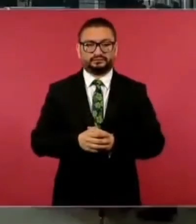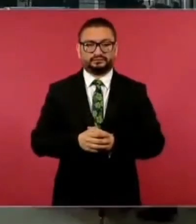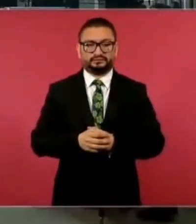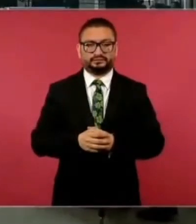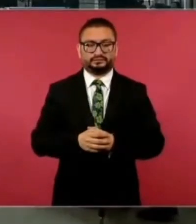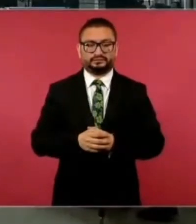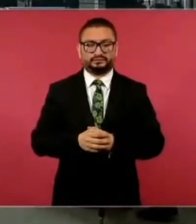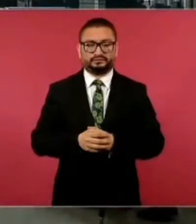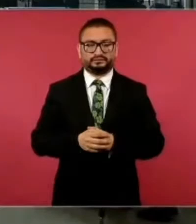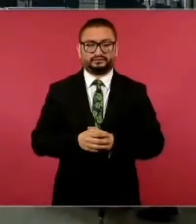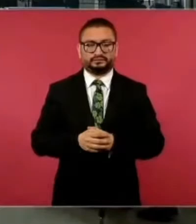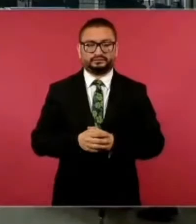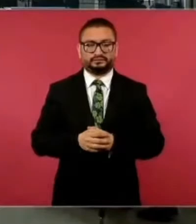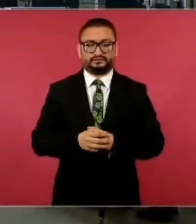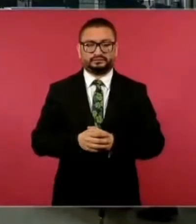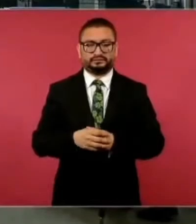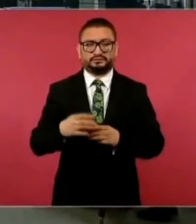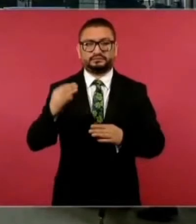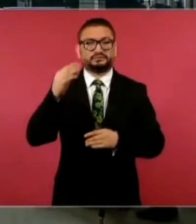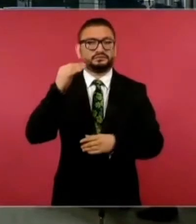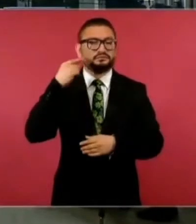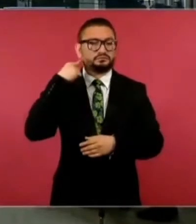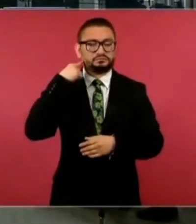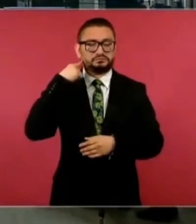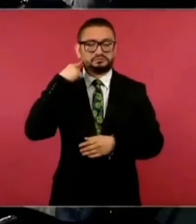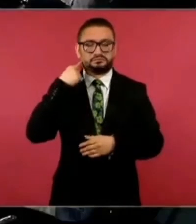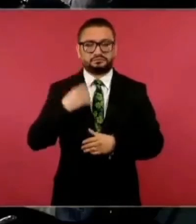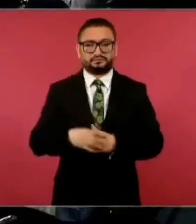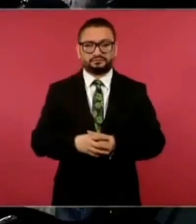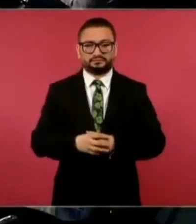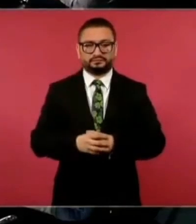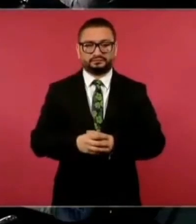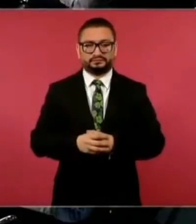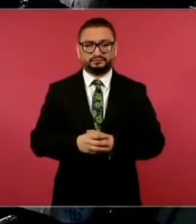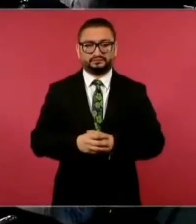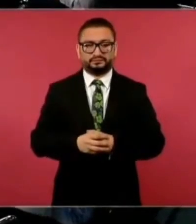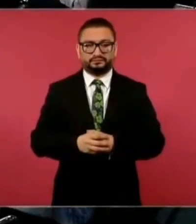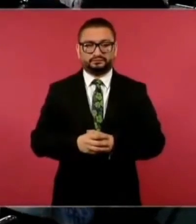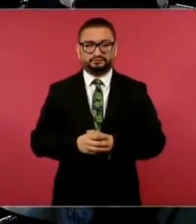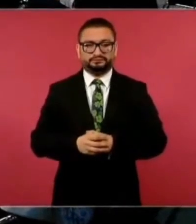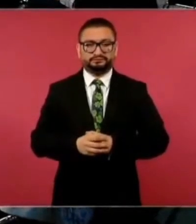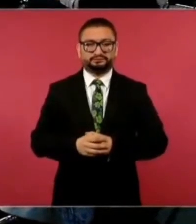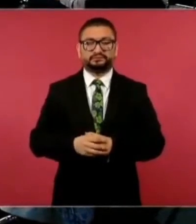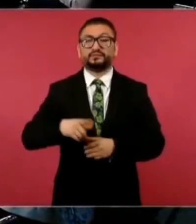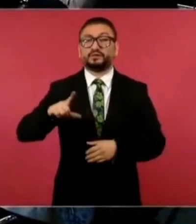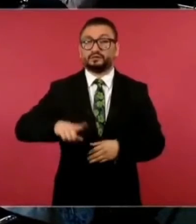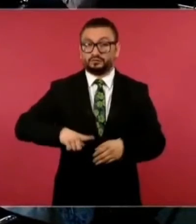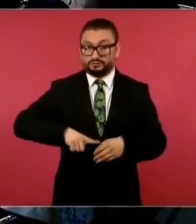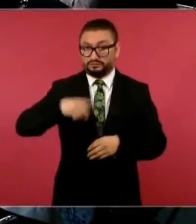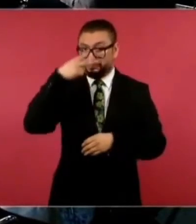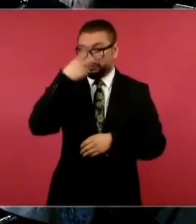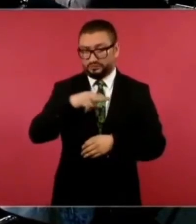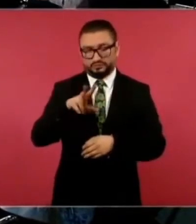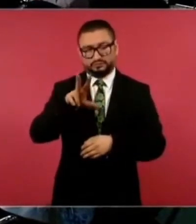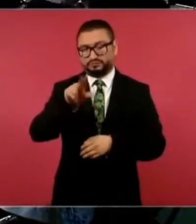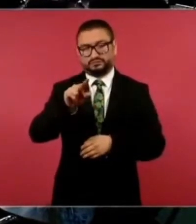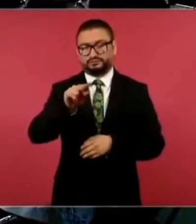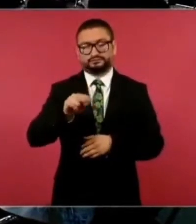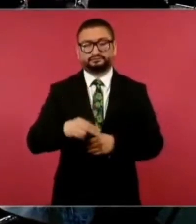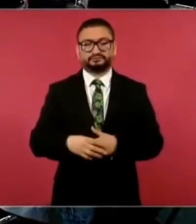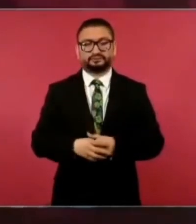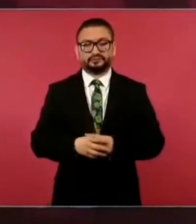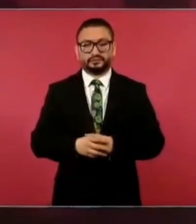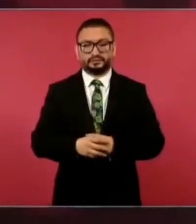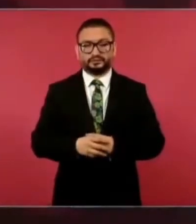Entonces, el gobierno mexicano no tuvo representación, porque vamos... No, el gobierno mexicano no. Un grupo de chicos, ¿no?